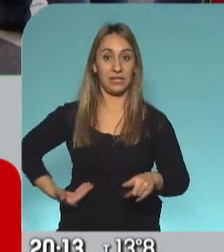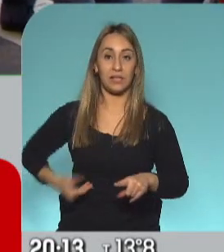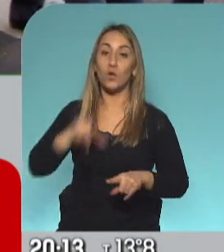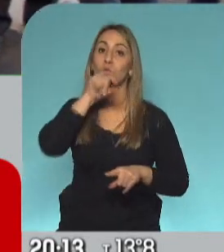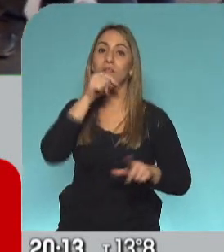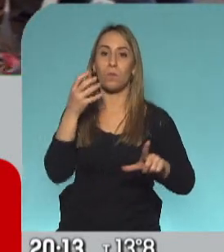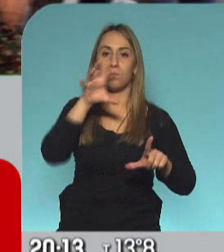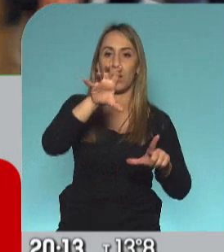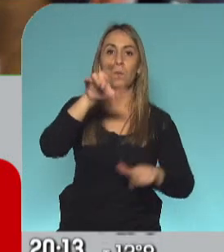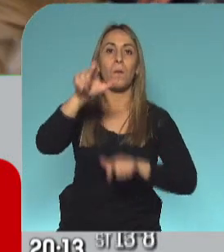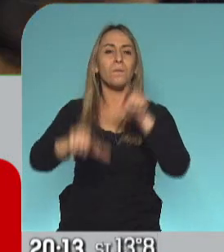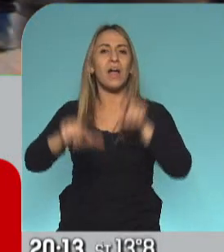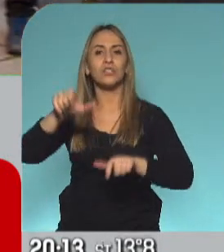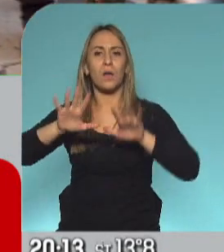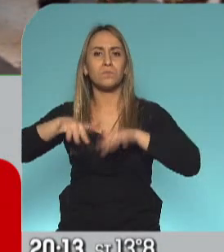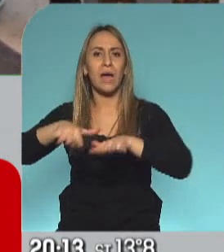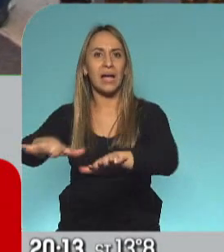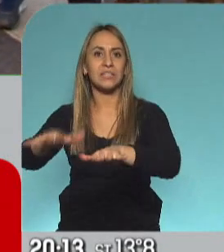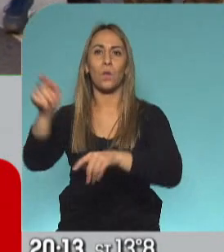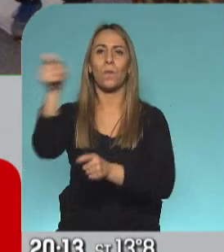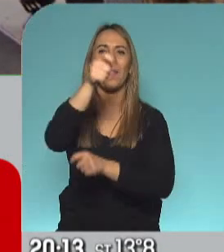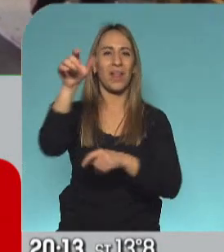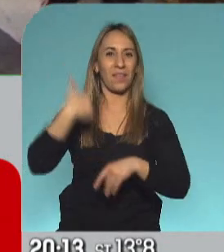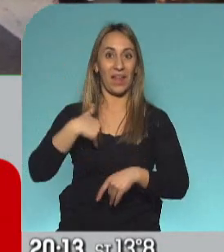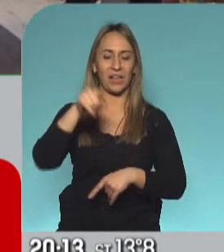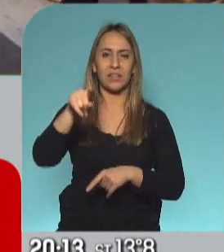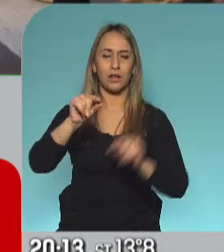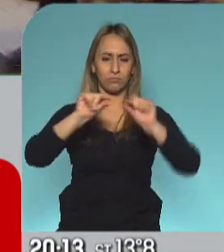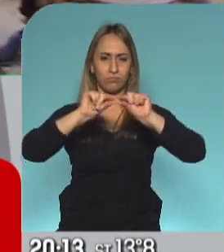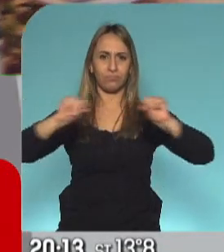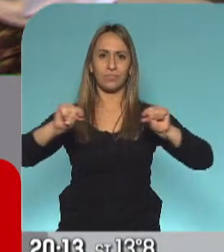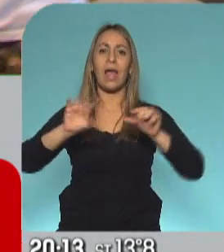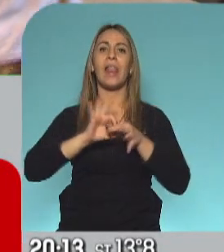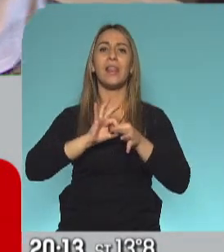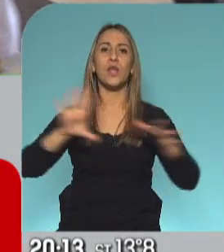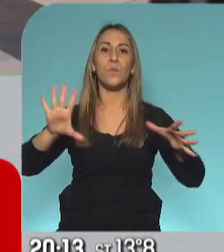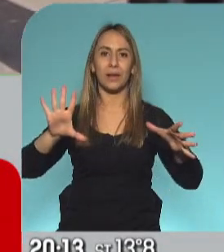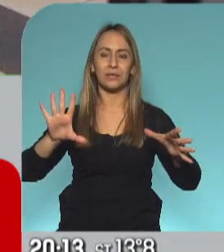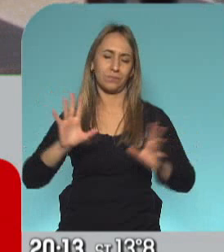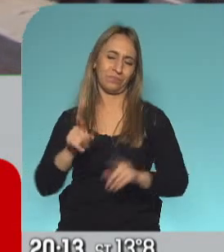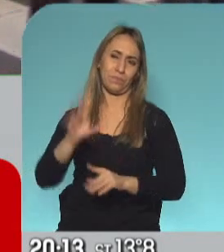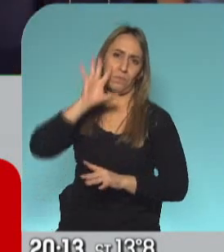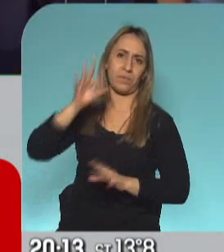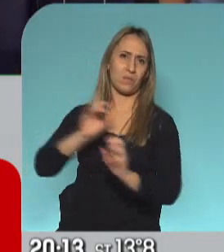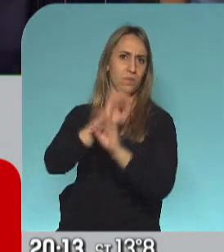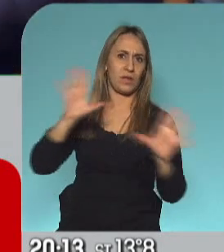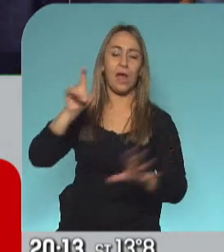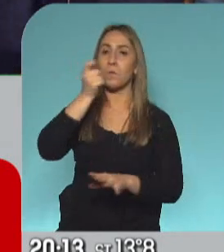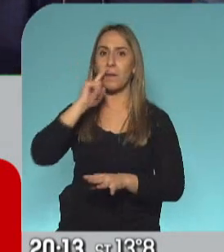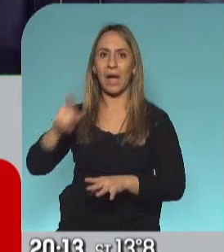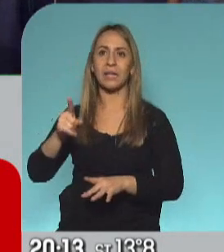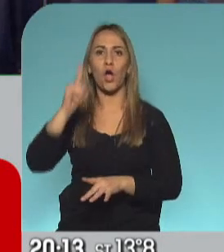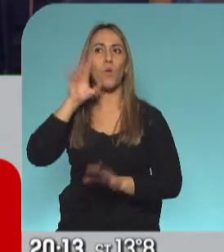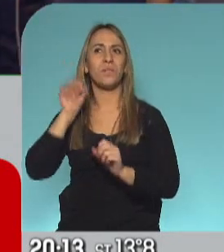con banderas argentinas en la calle y puso libres, es decir, está clarísima la posición de Mauricio Macri al respecto. Y después, como vos bien